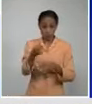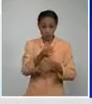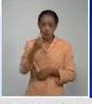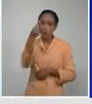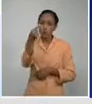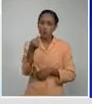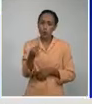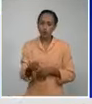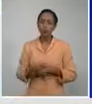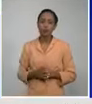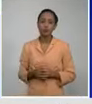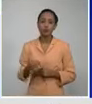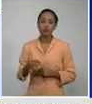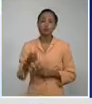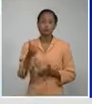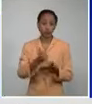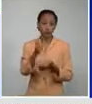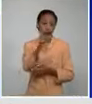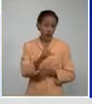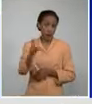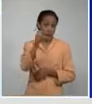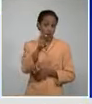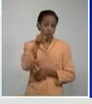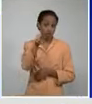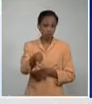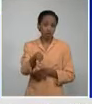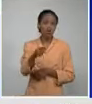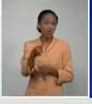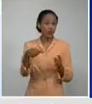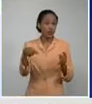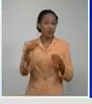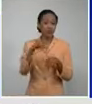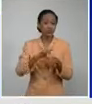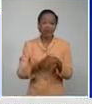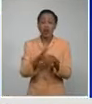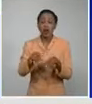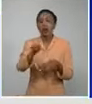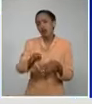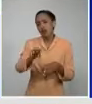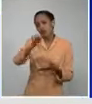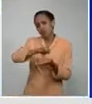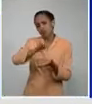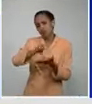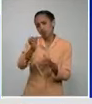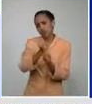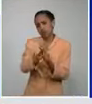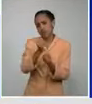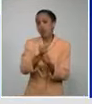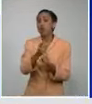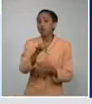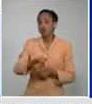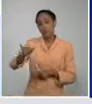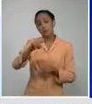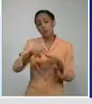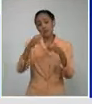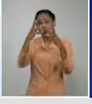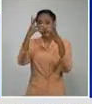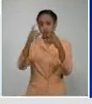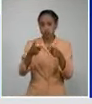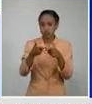en Camagüey, insistimos, el evento institucional pues también influye en este